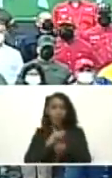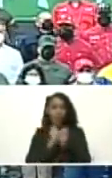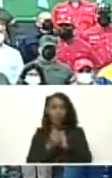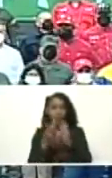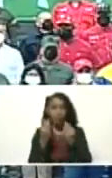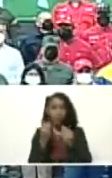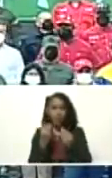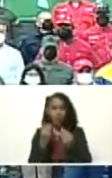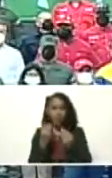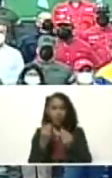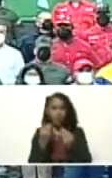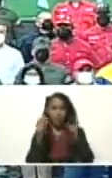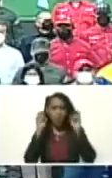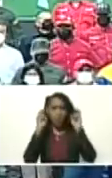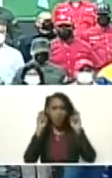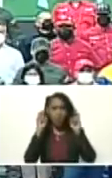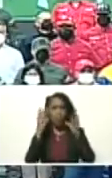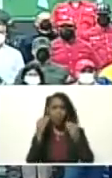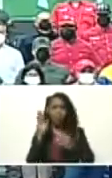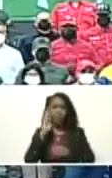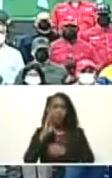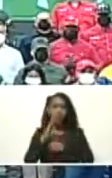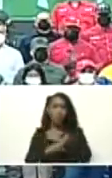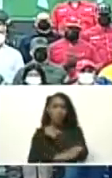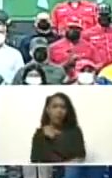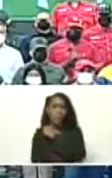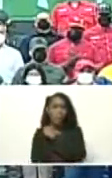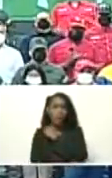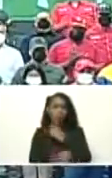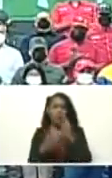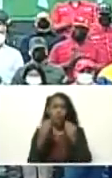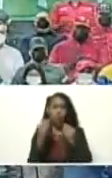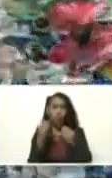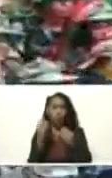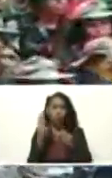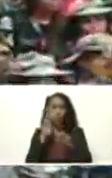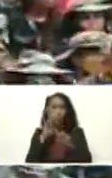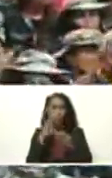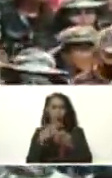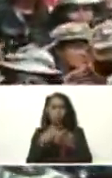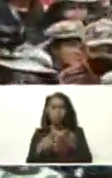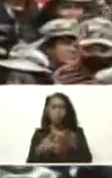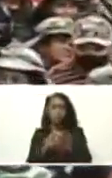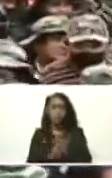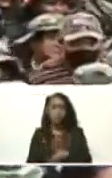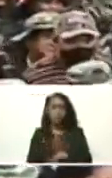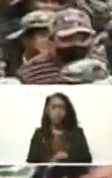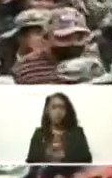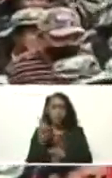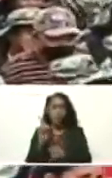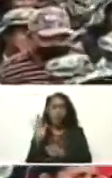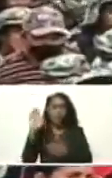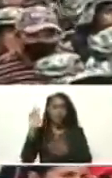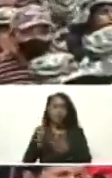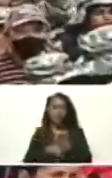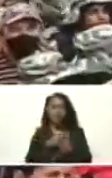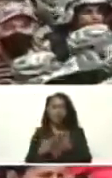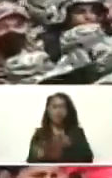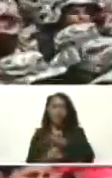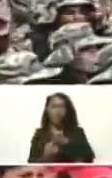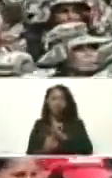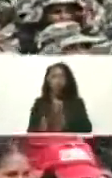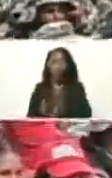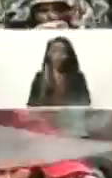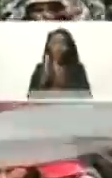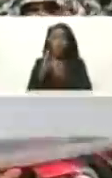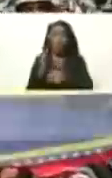mucha burocracia, mucho burocratismo, mucha corrupción que ha plagado instituciones importantes